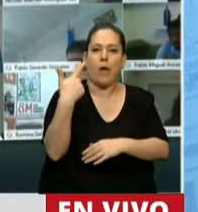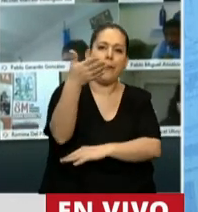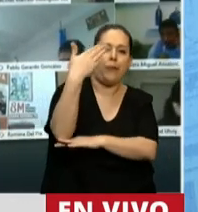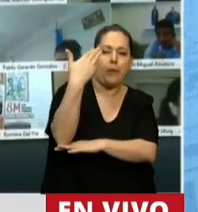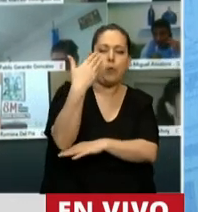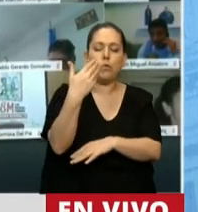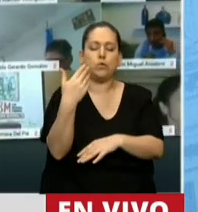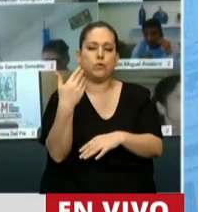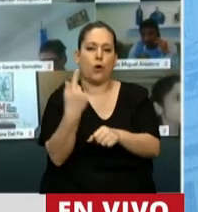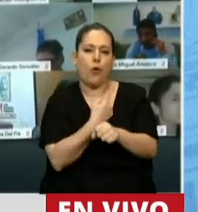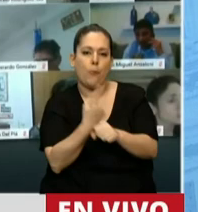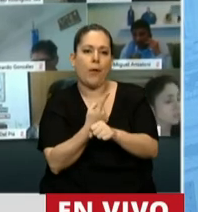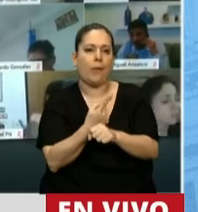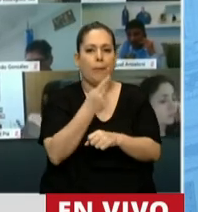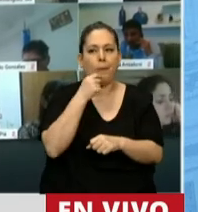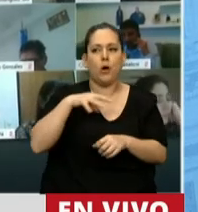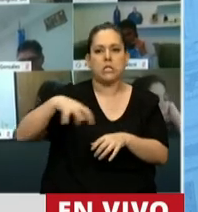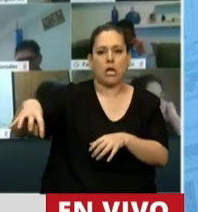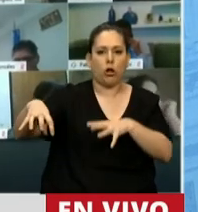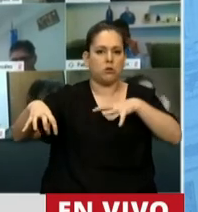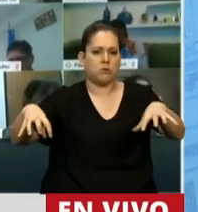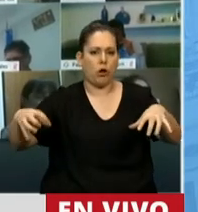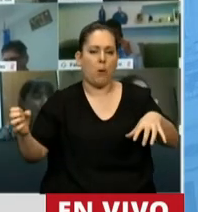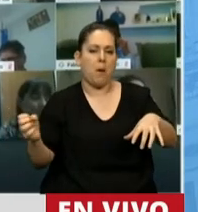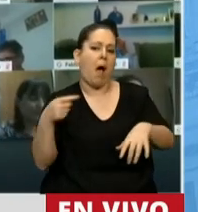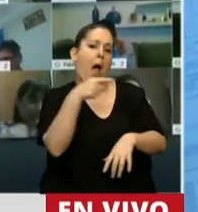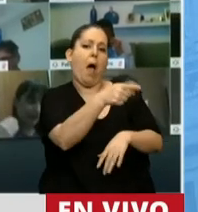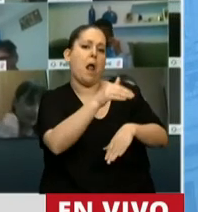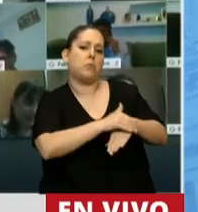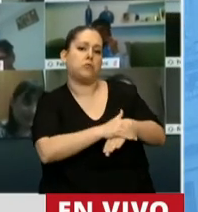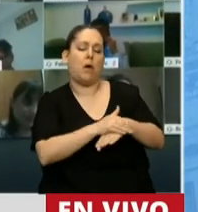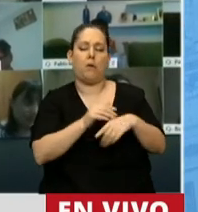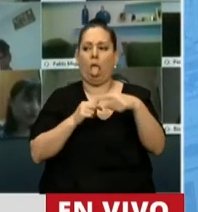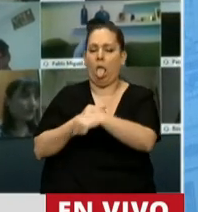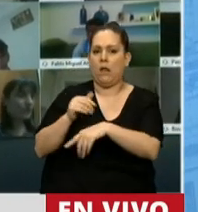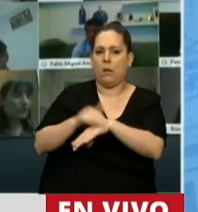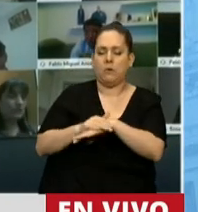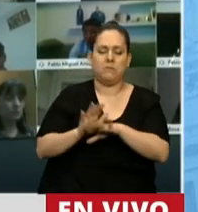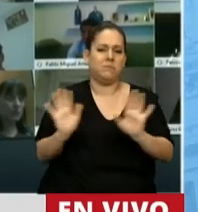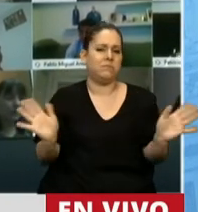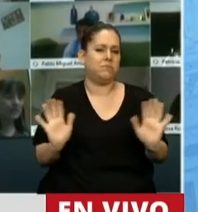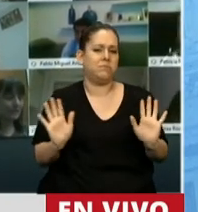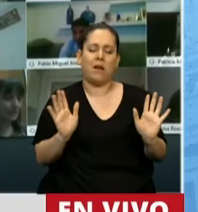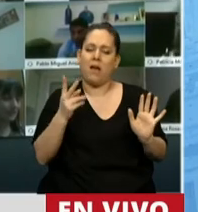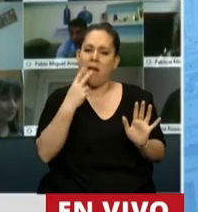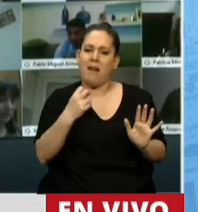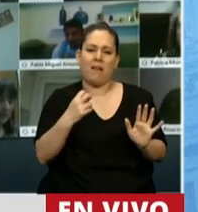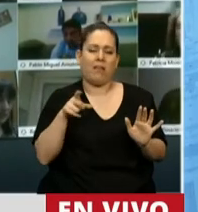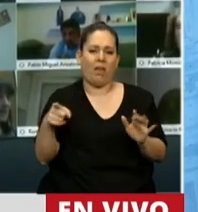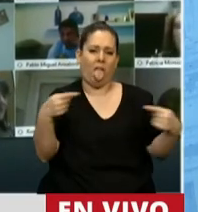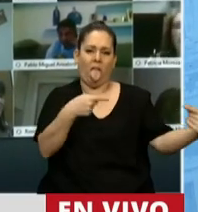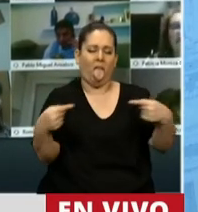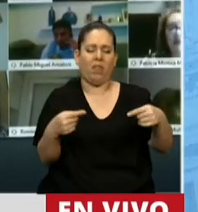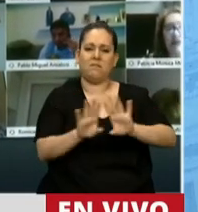cuando un sector le tira a otro la responsabilidad de las cosas. Bueno, tratemos de sacar esa energía lo más